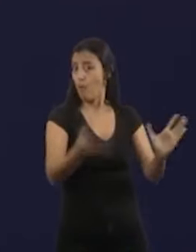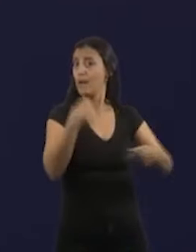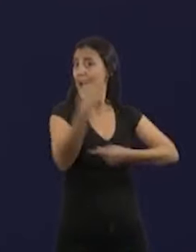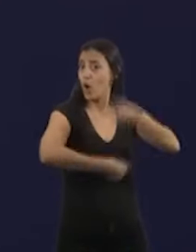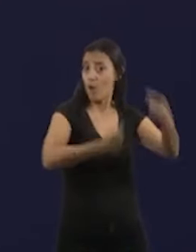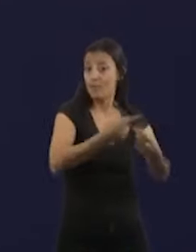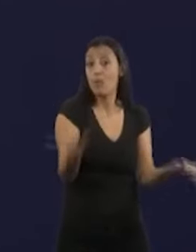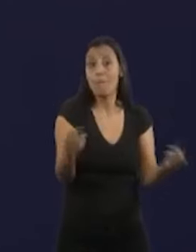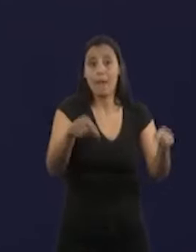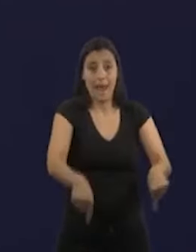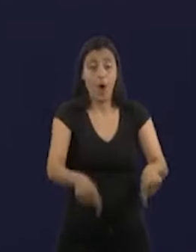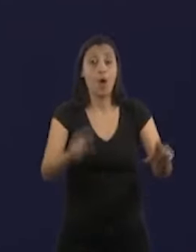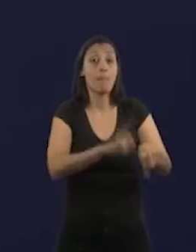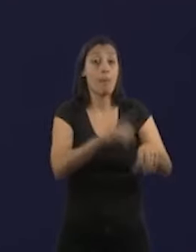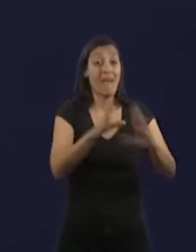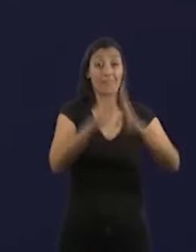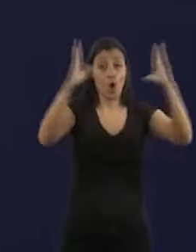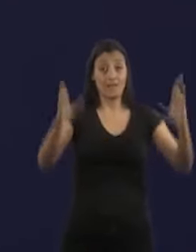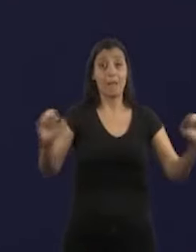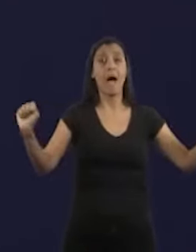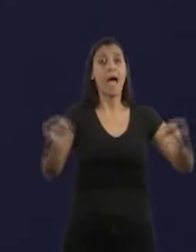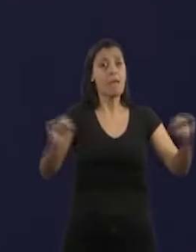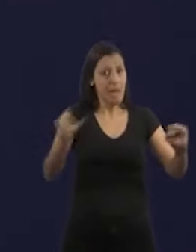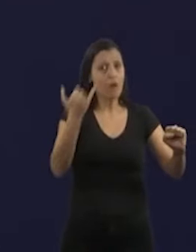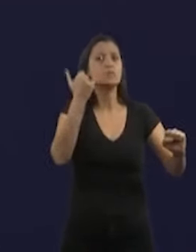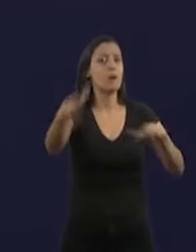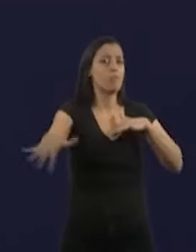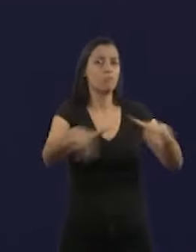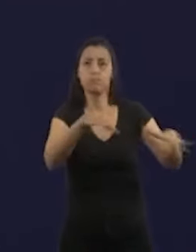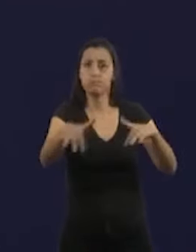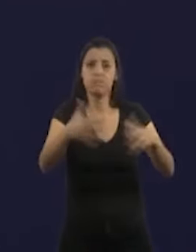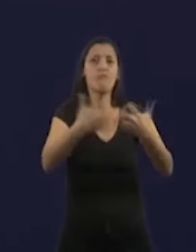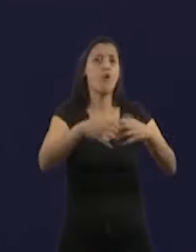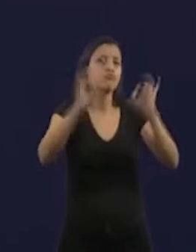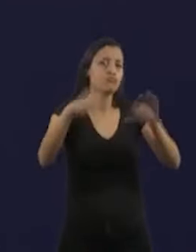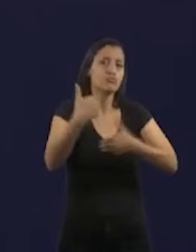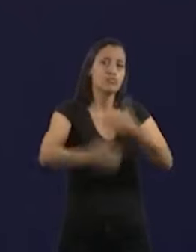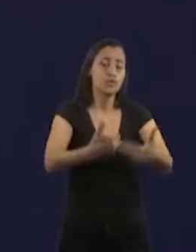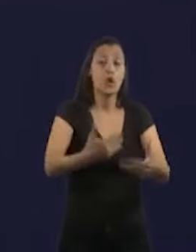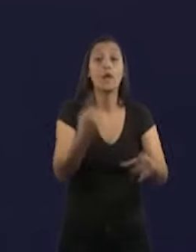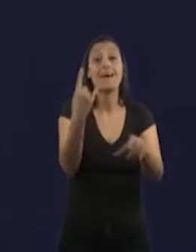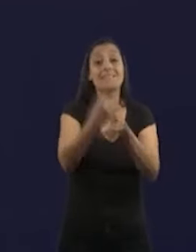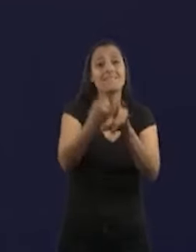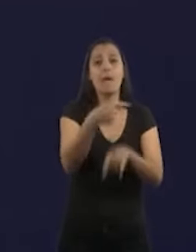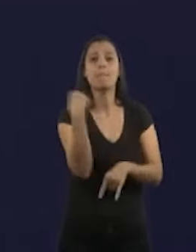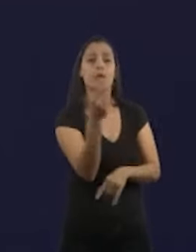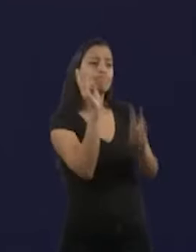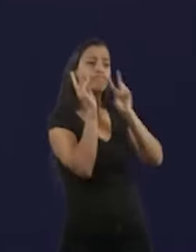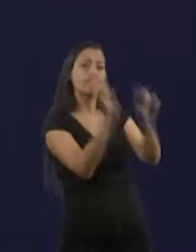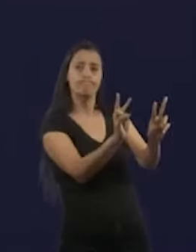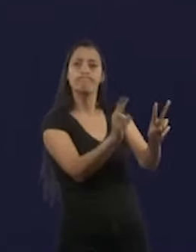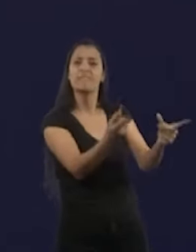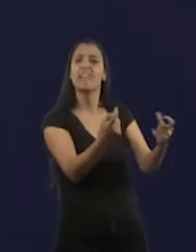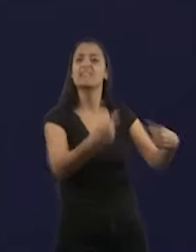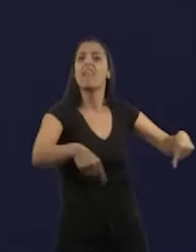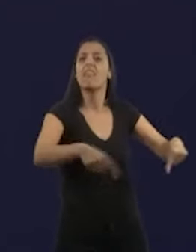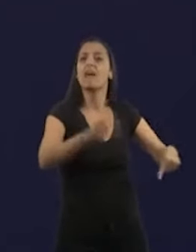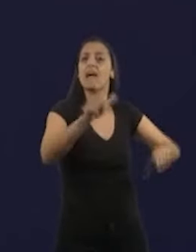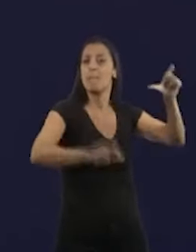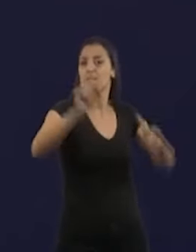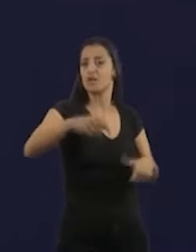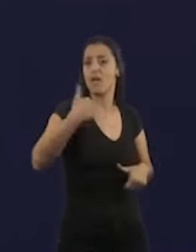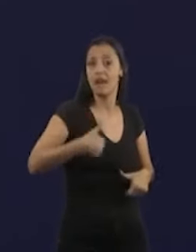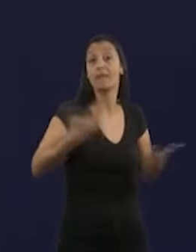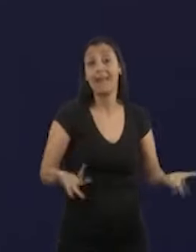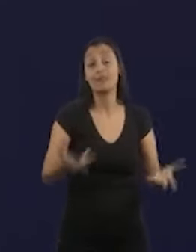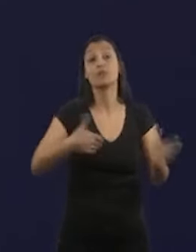en este invierno la obra esté operativa, así que siempre anteponiendo la necesidad de los argentinos, la obra del gasoducto Néstor